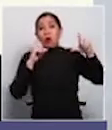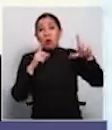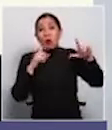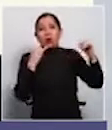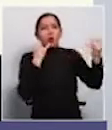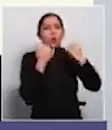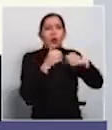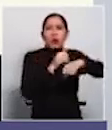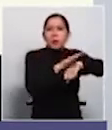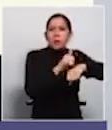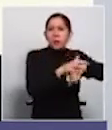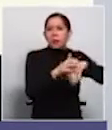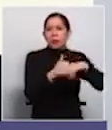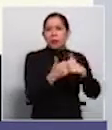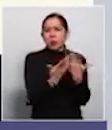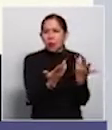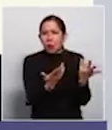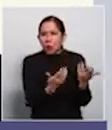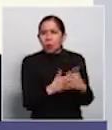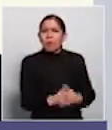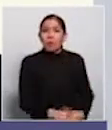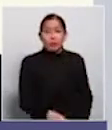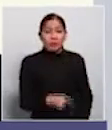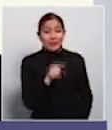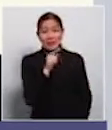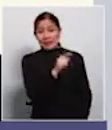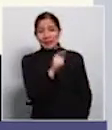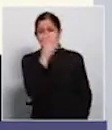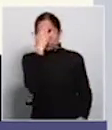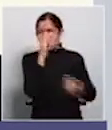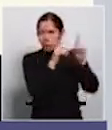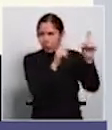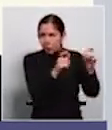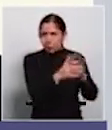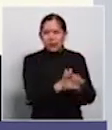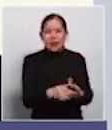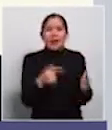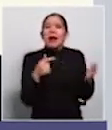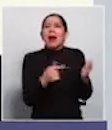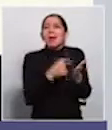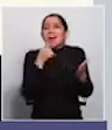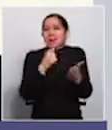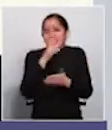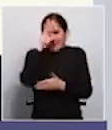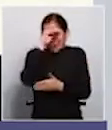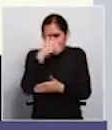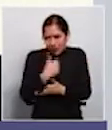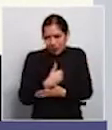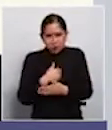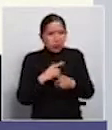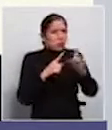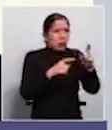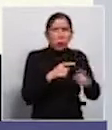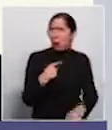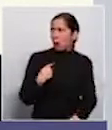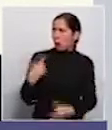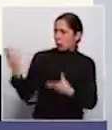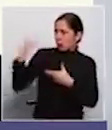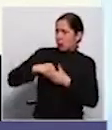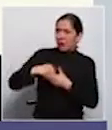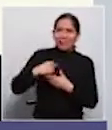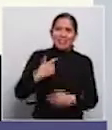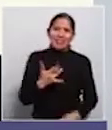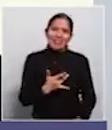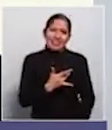que también se va subiendo al internet? ¿Y esto por qué? Porque a veces los hijos sienten que se está invadiendo su privacidad, su